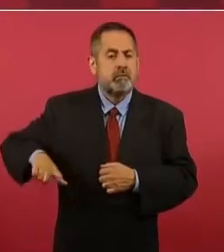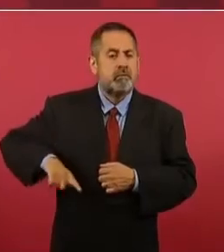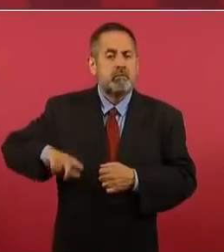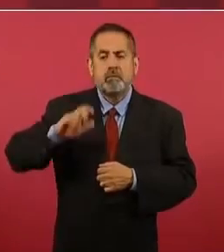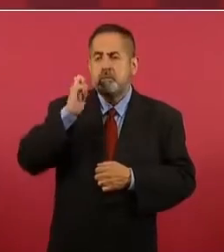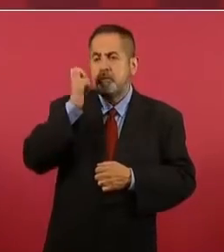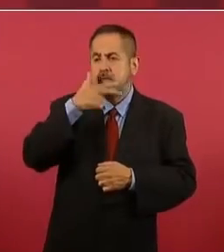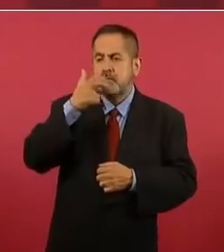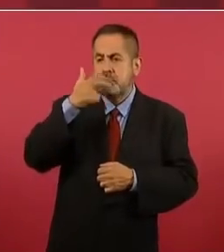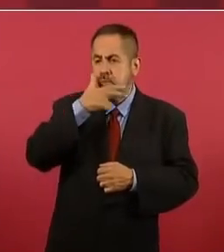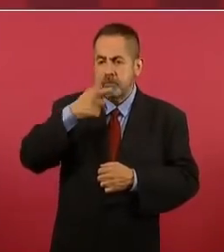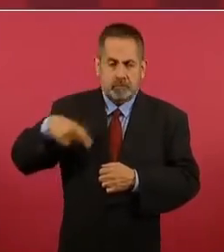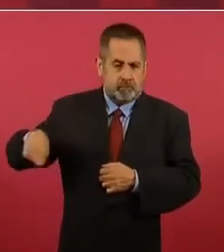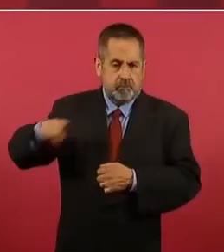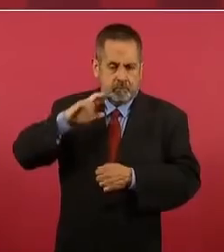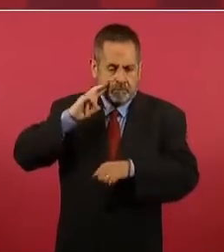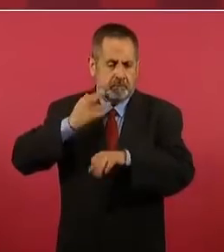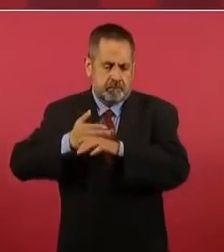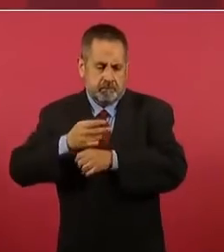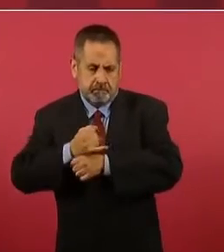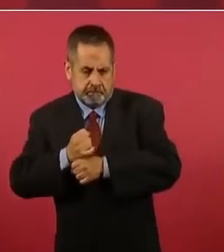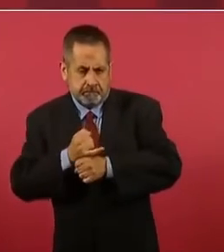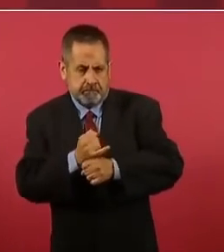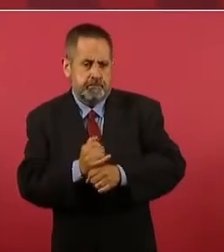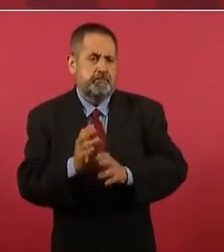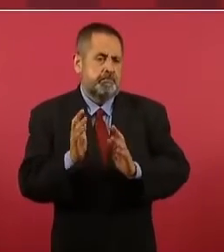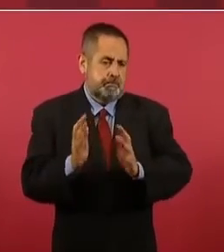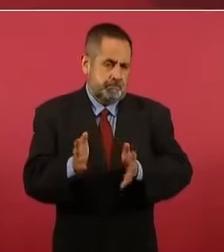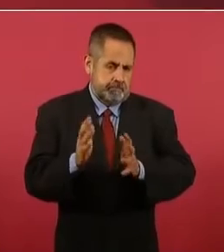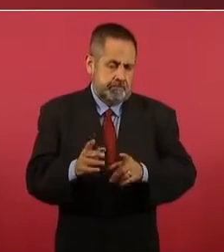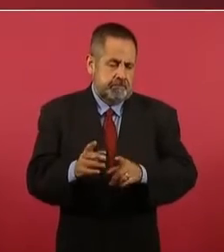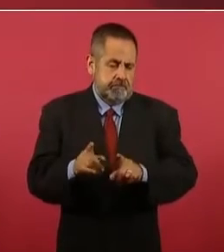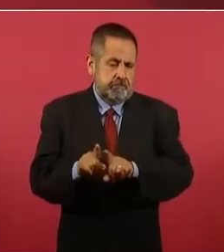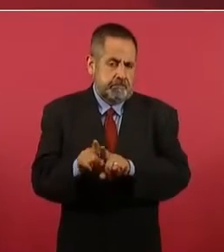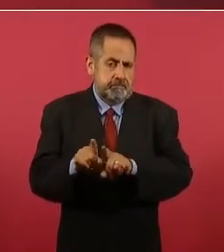Chihuahua, pero